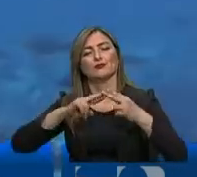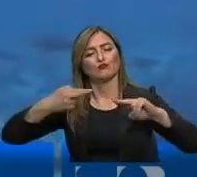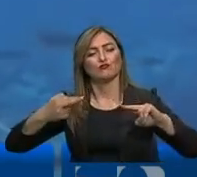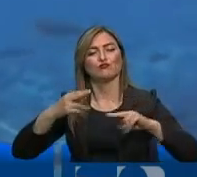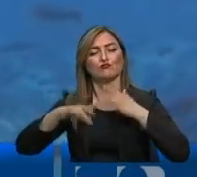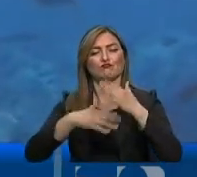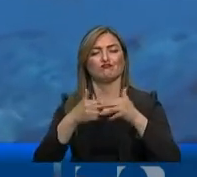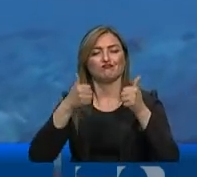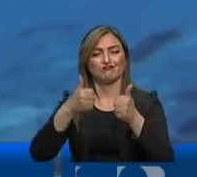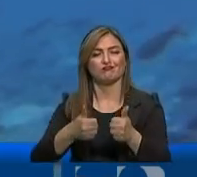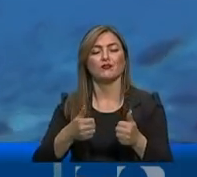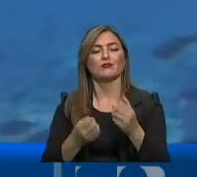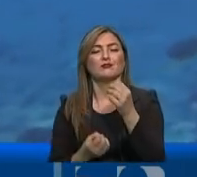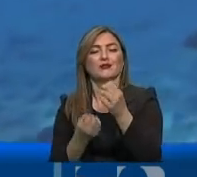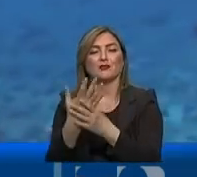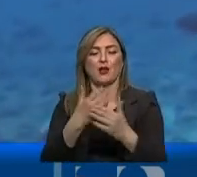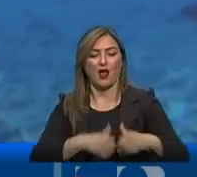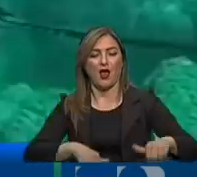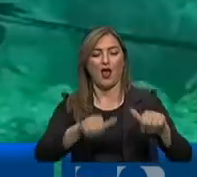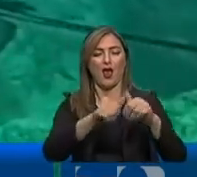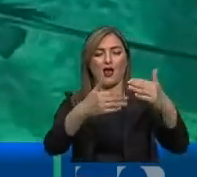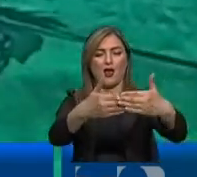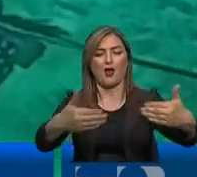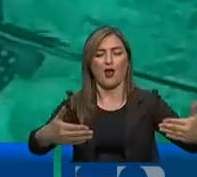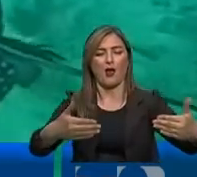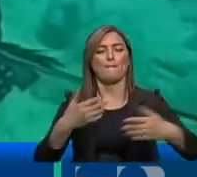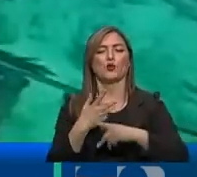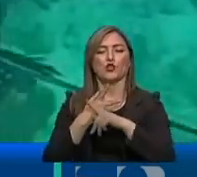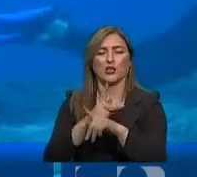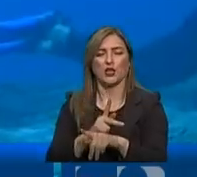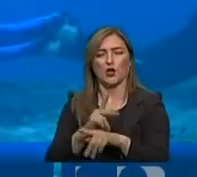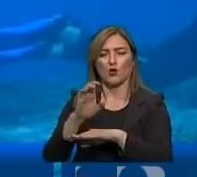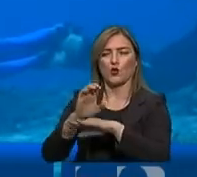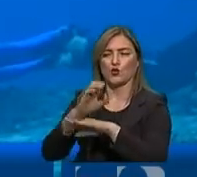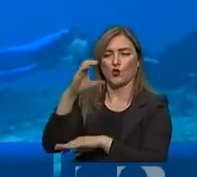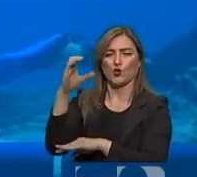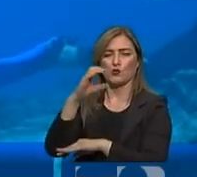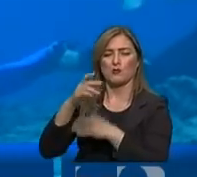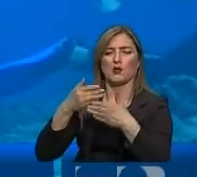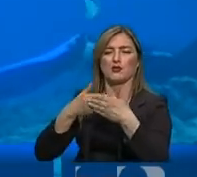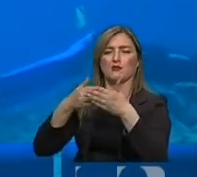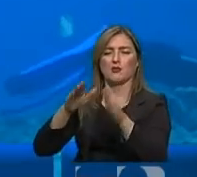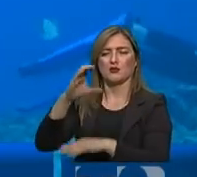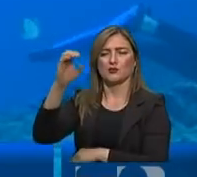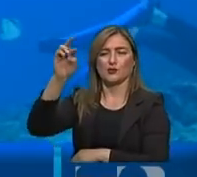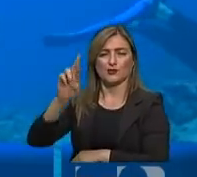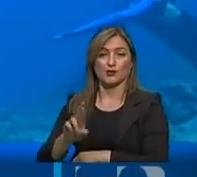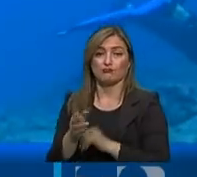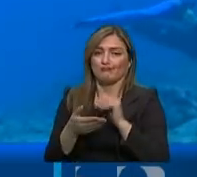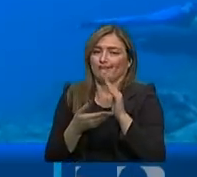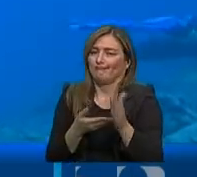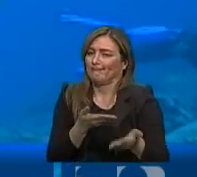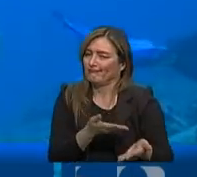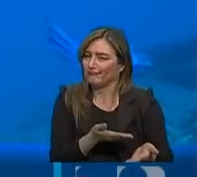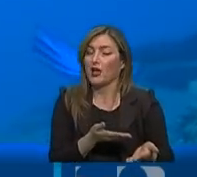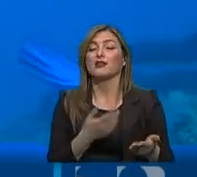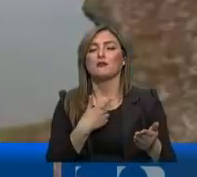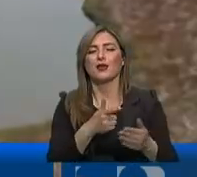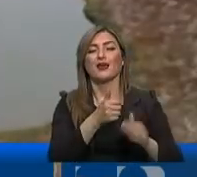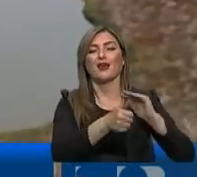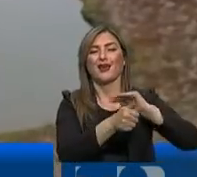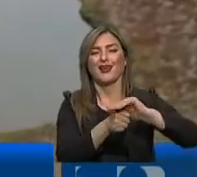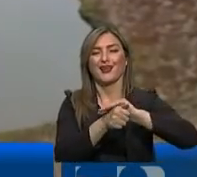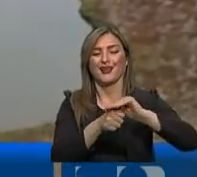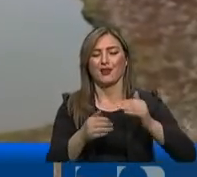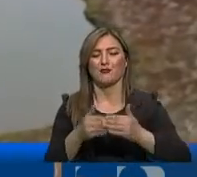regional. La creación del área protegida marina entre Ecuador, Colombia, Panamá y Costa Rica es un ejemplo, así como la ampliación